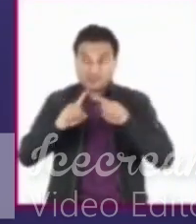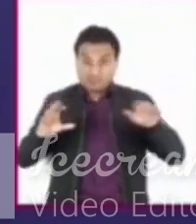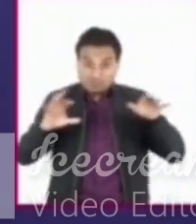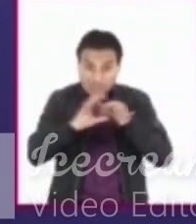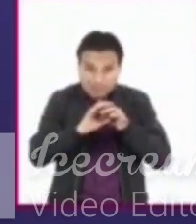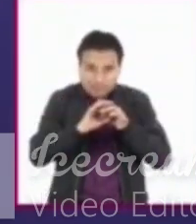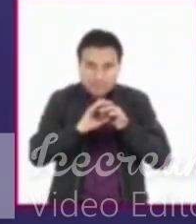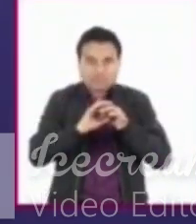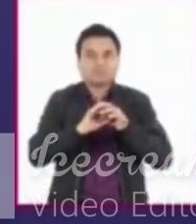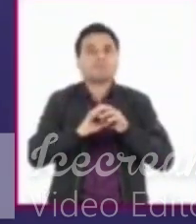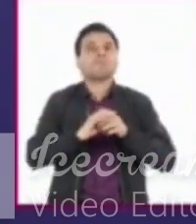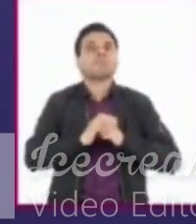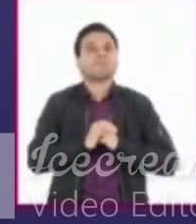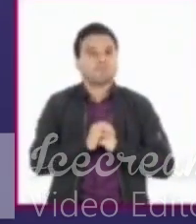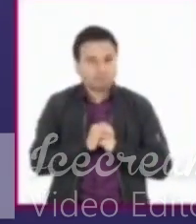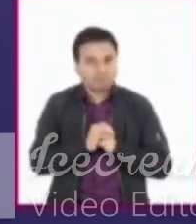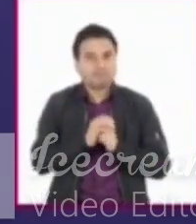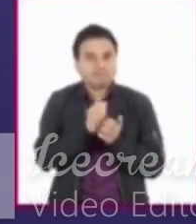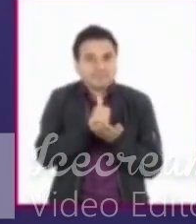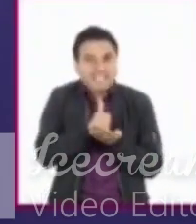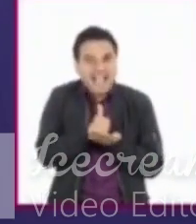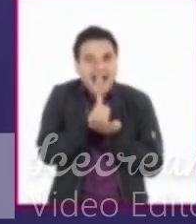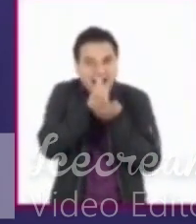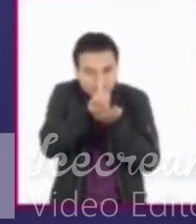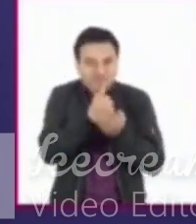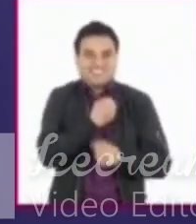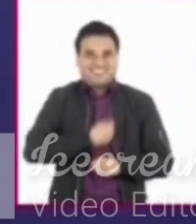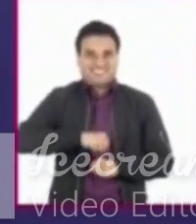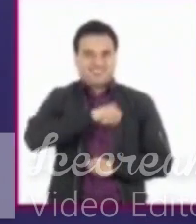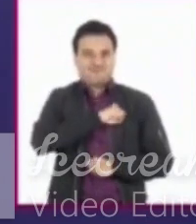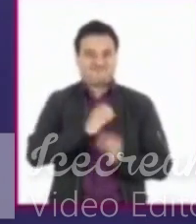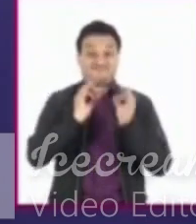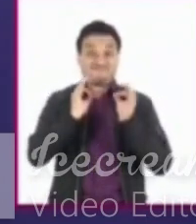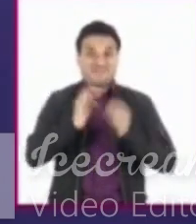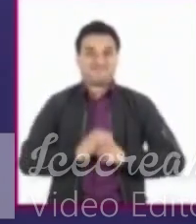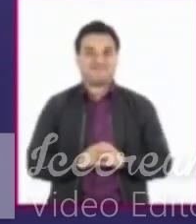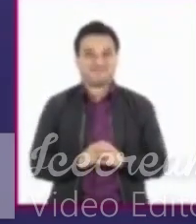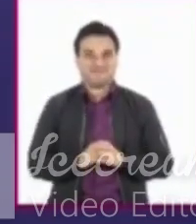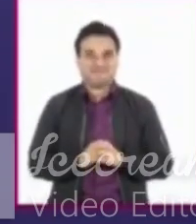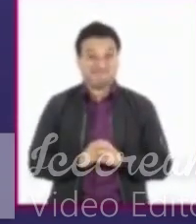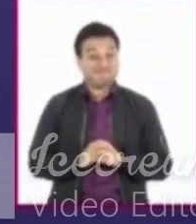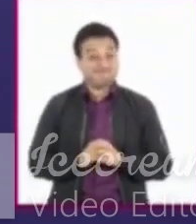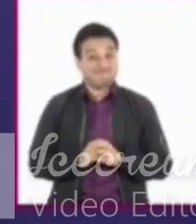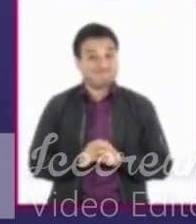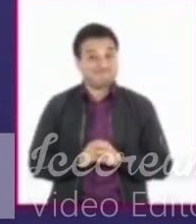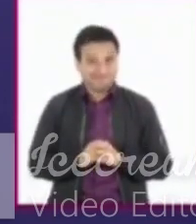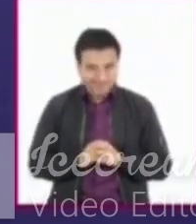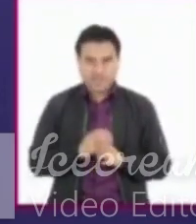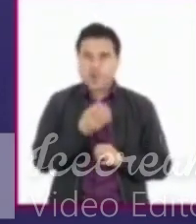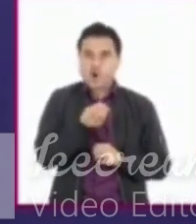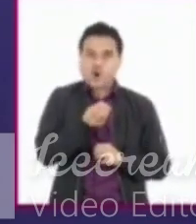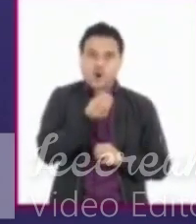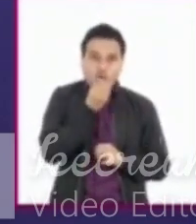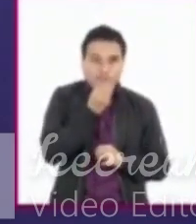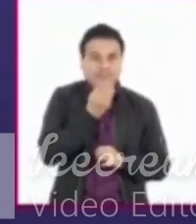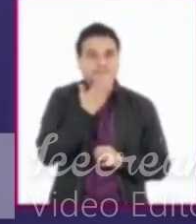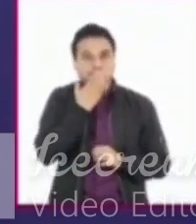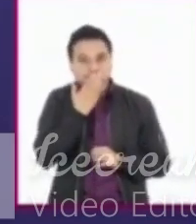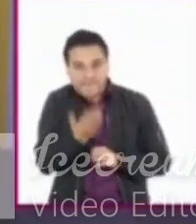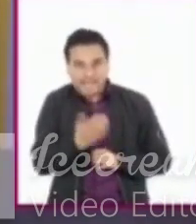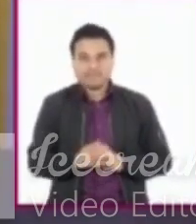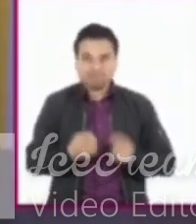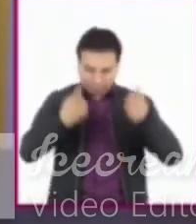forma esencial a la promoción de la salud en procesos relacionados con la alimentación y la